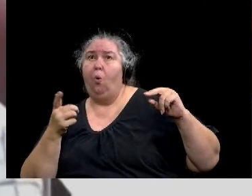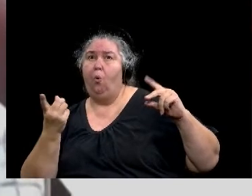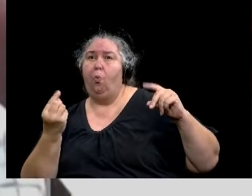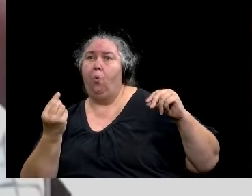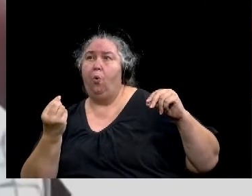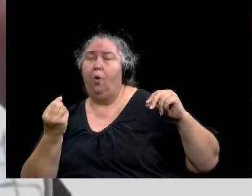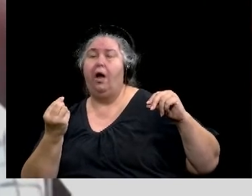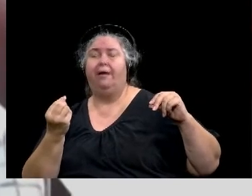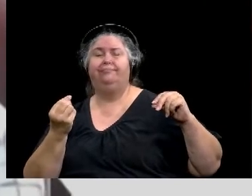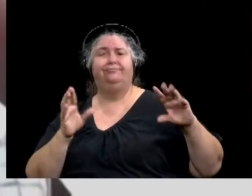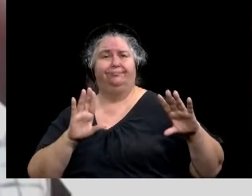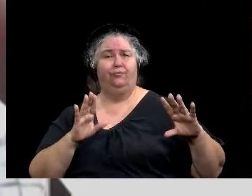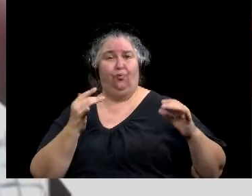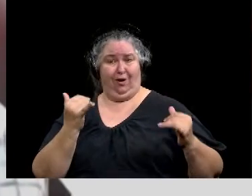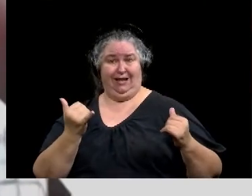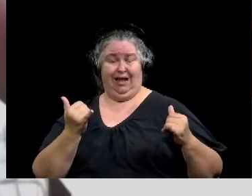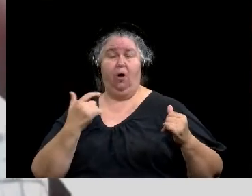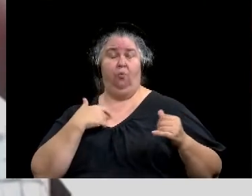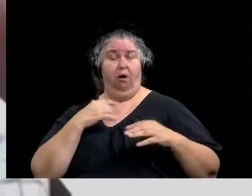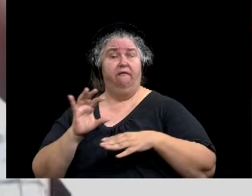capacidad estamos